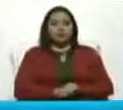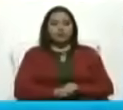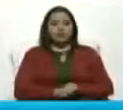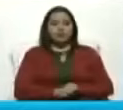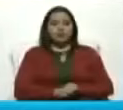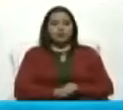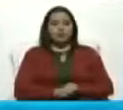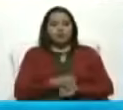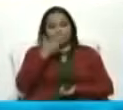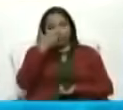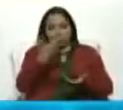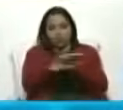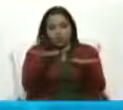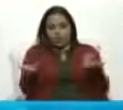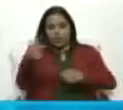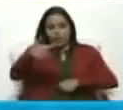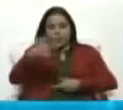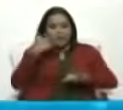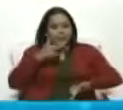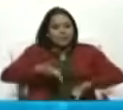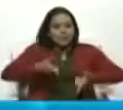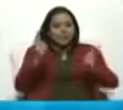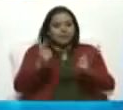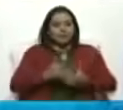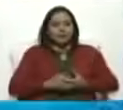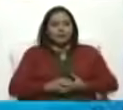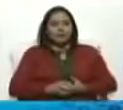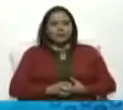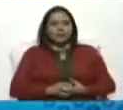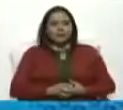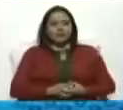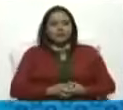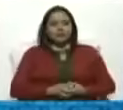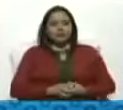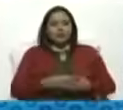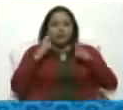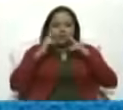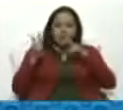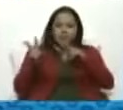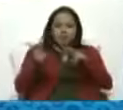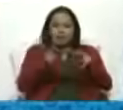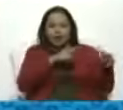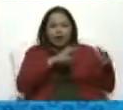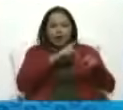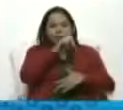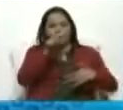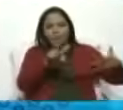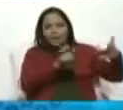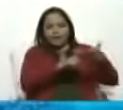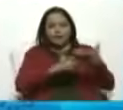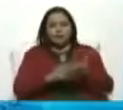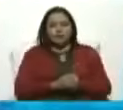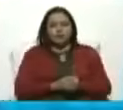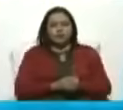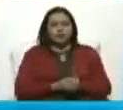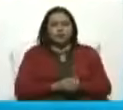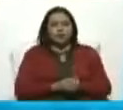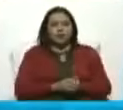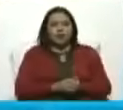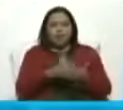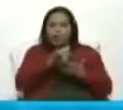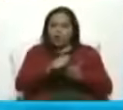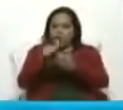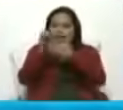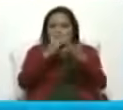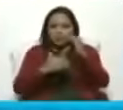Estar frente a ustedes hoy me permite ver a un ser total, a un líder